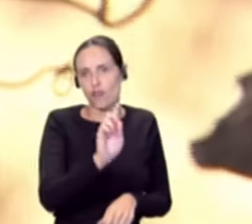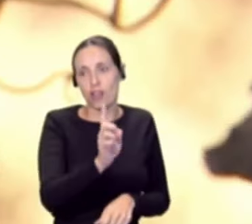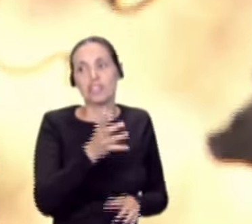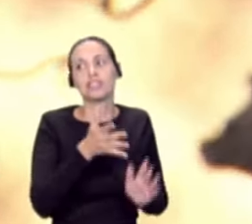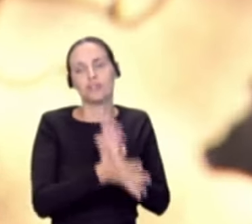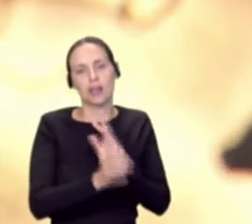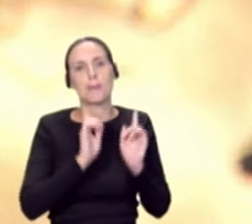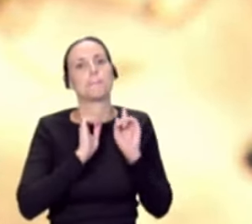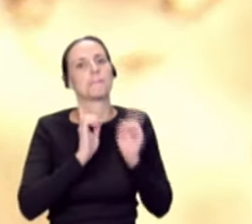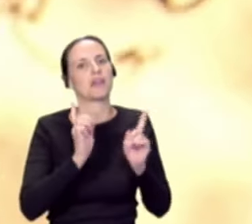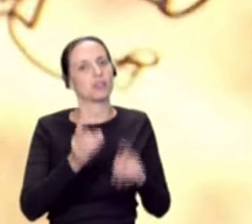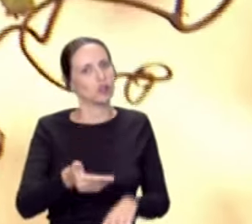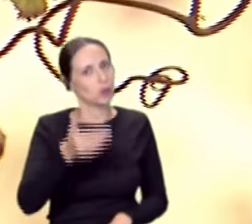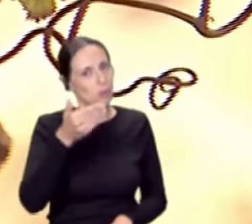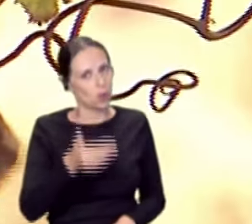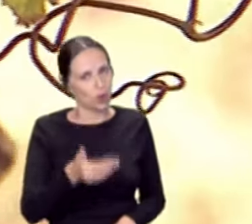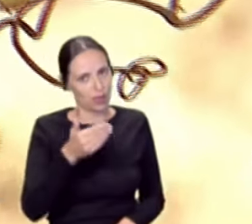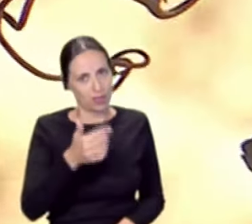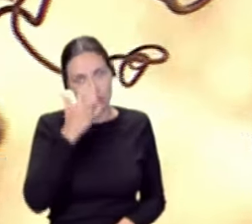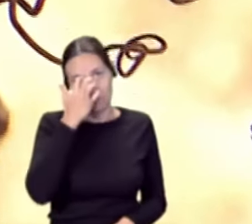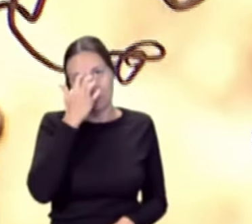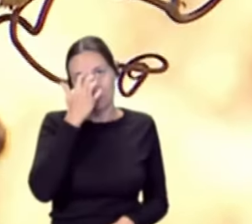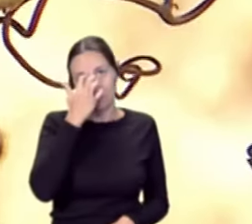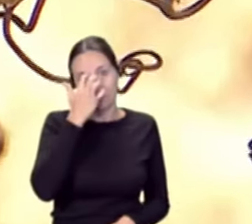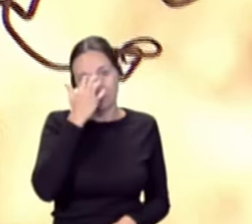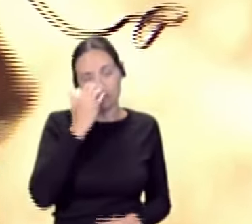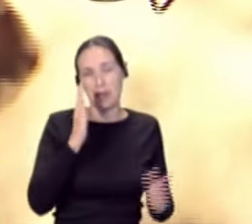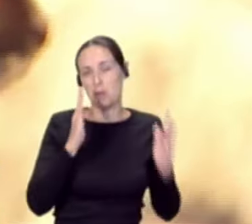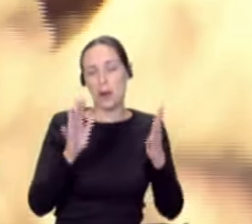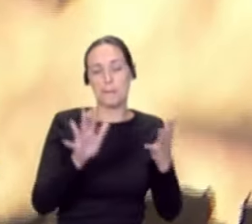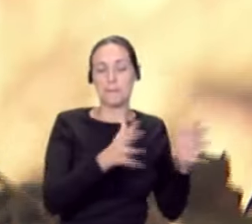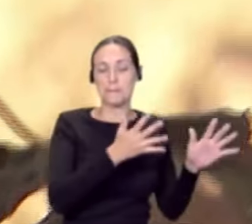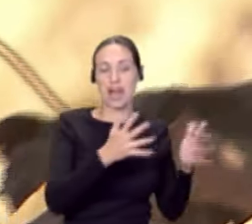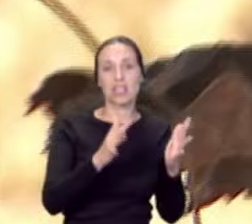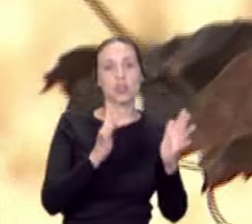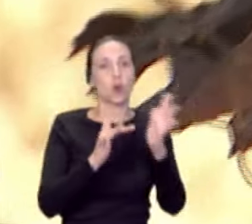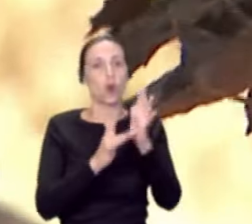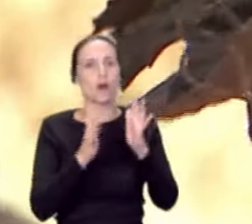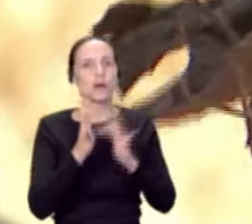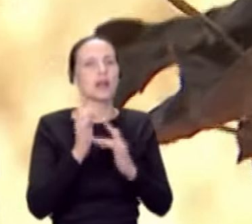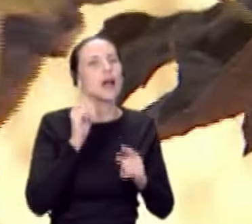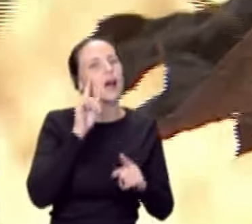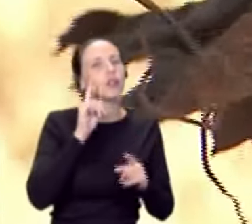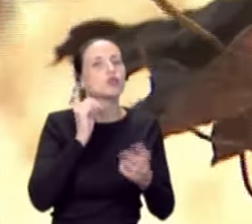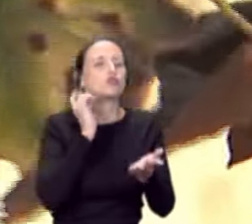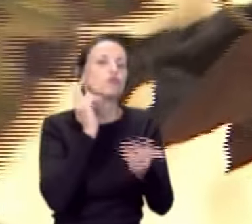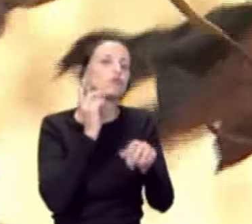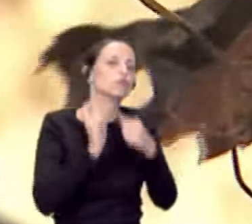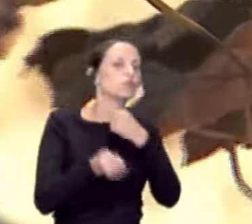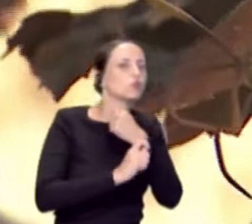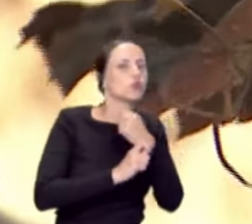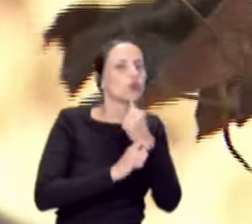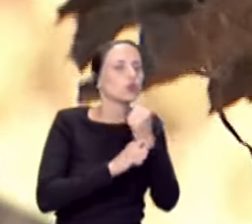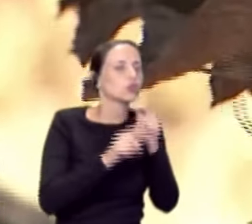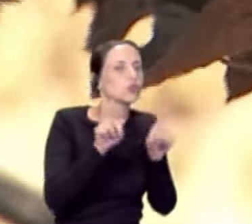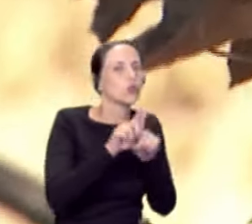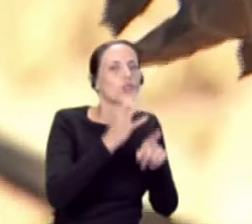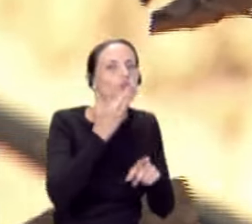como decía Jose, marzo, abril, poner trampas cromáticas y en realidad ayudarnos, porque todos